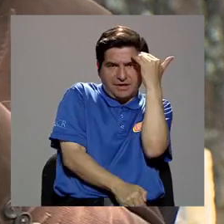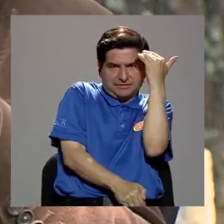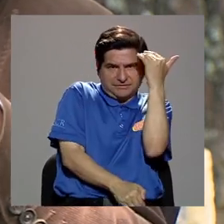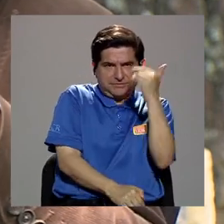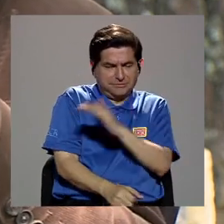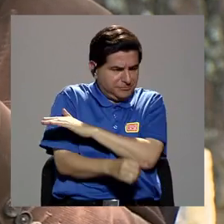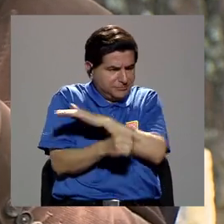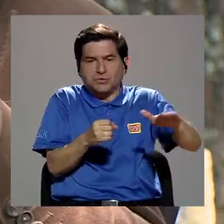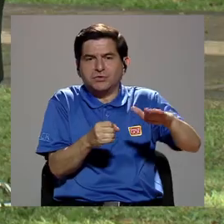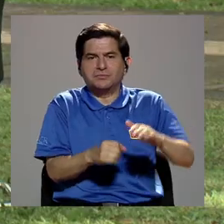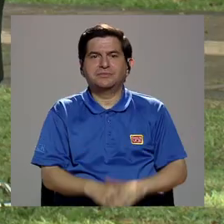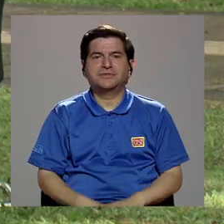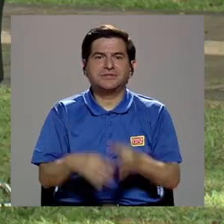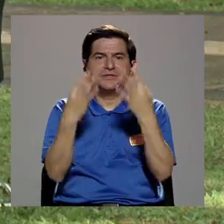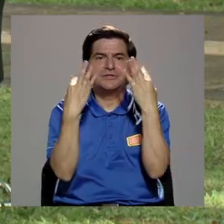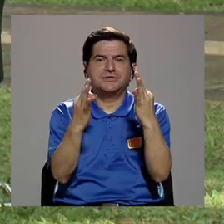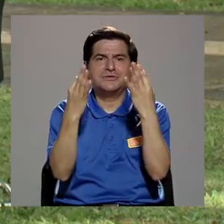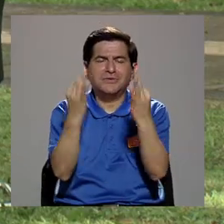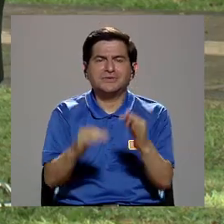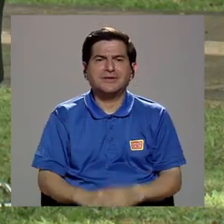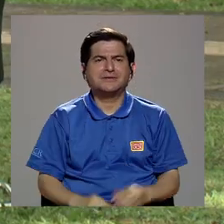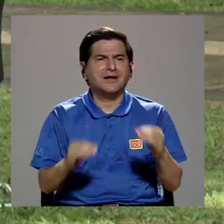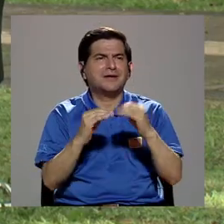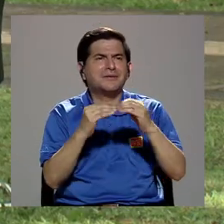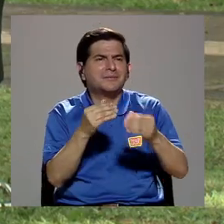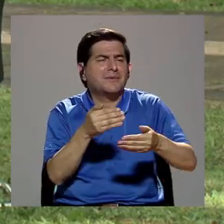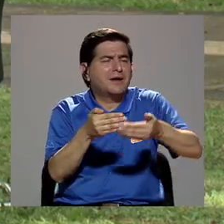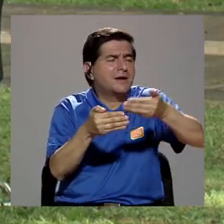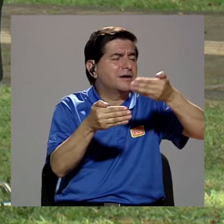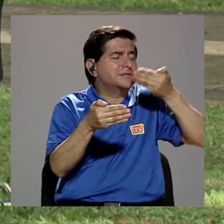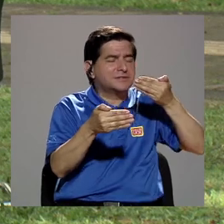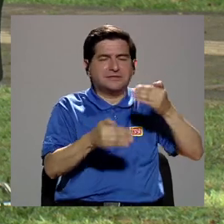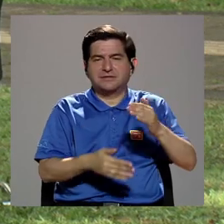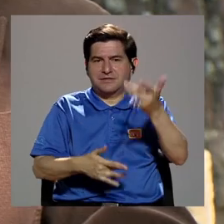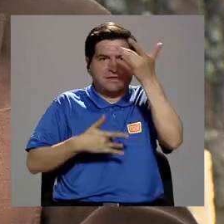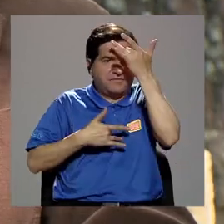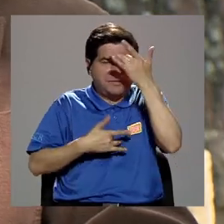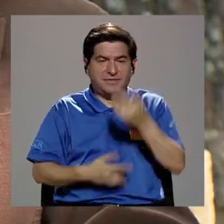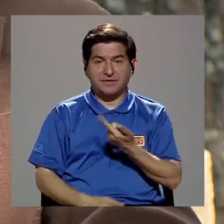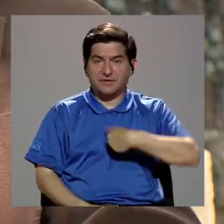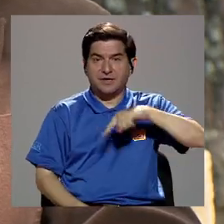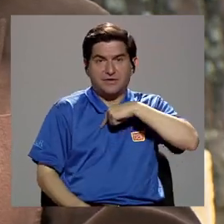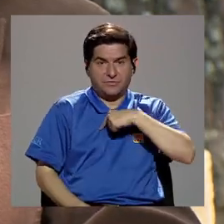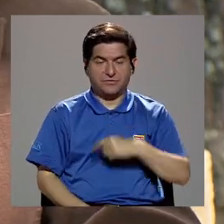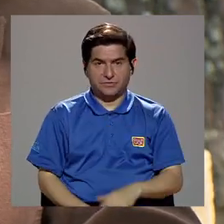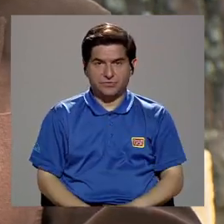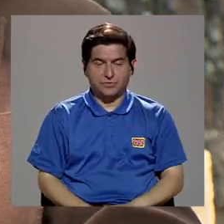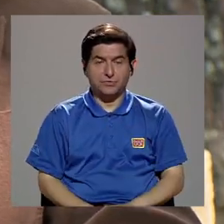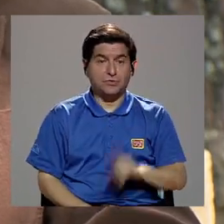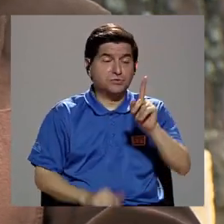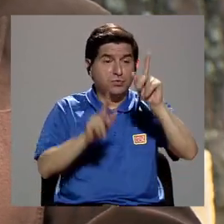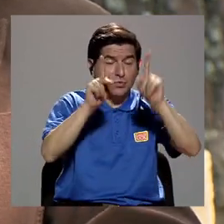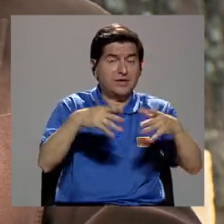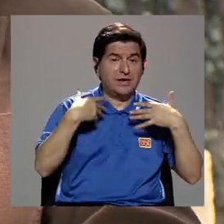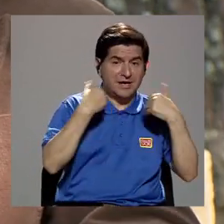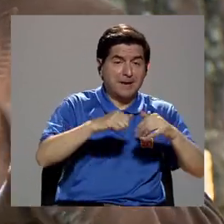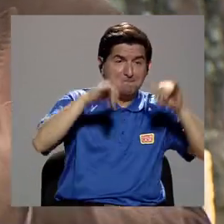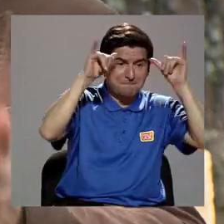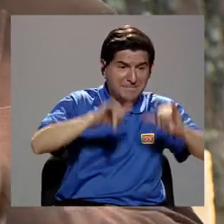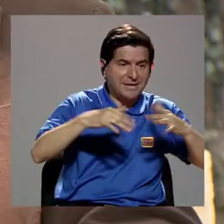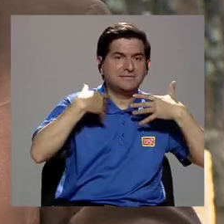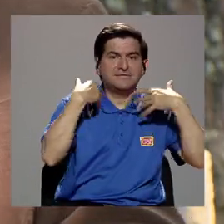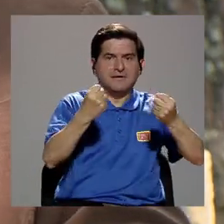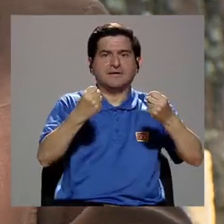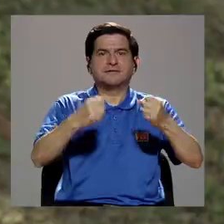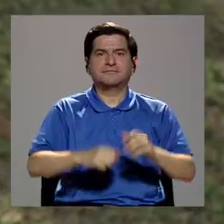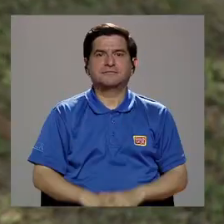anticipar completamente, tratar de irnos mucho más antes a la enfermedad. ¿Cómo logramos de que una persona sana se